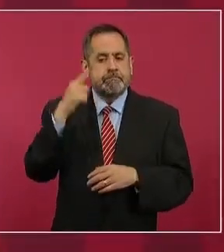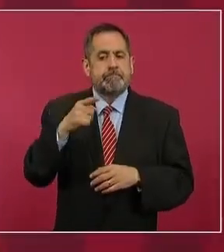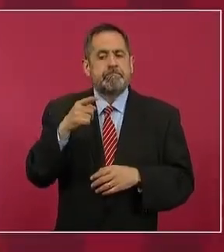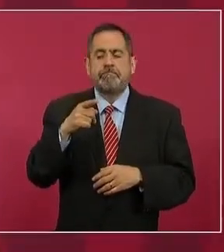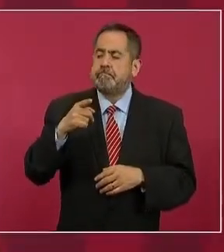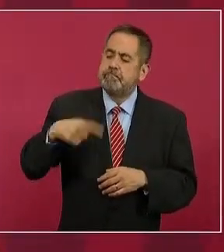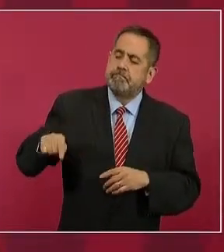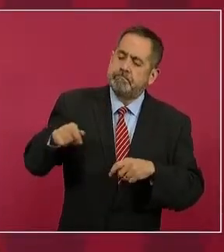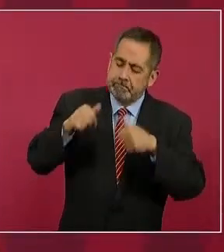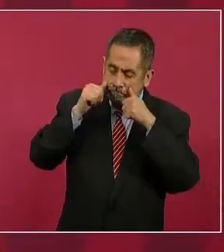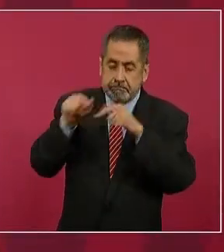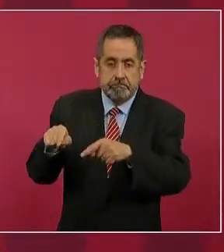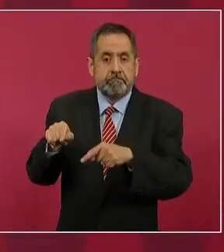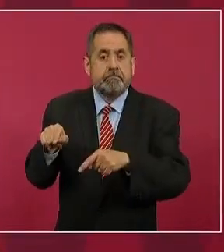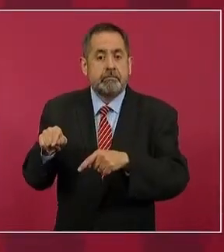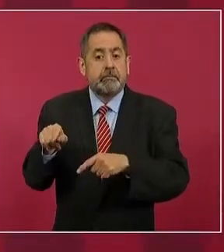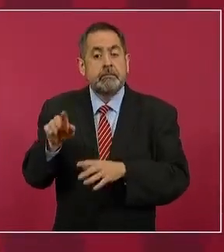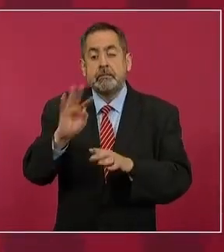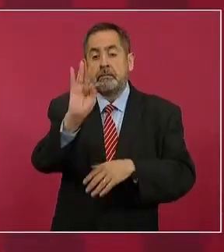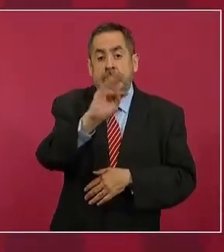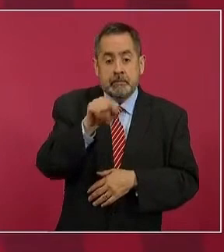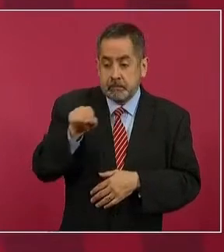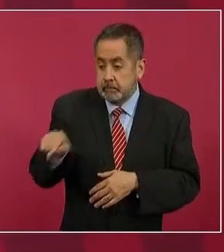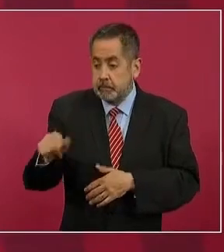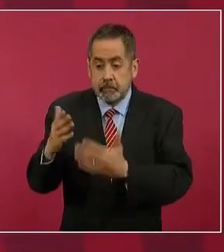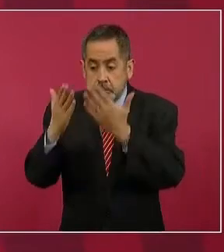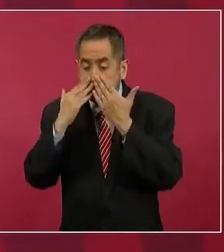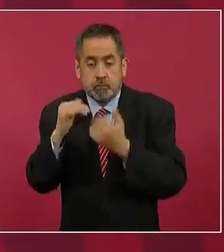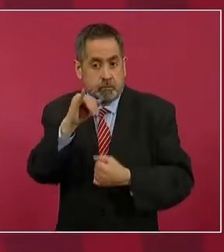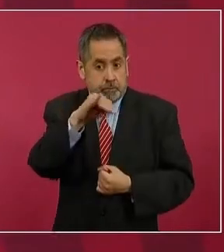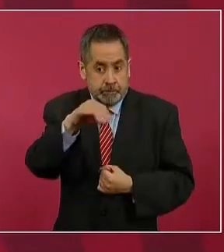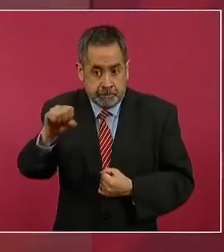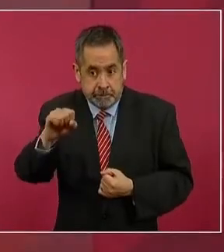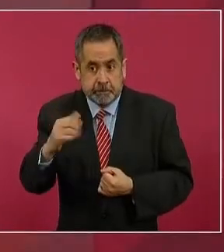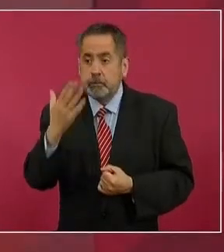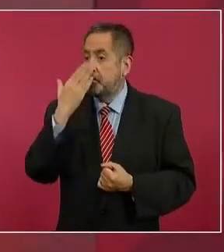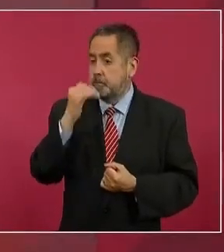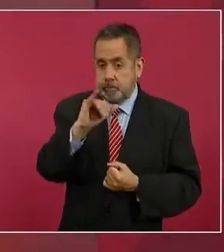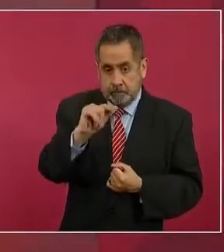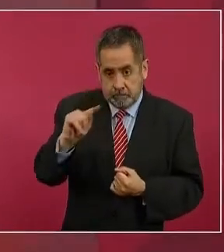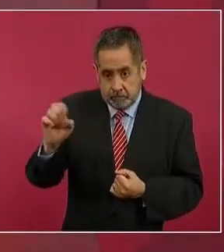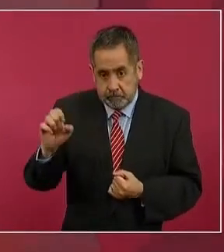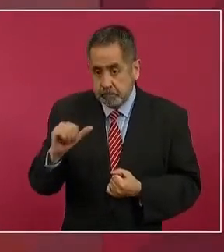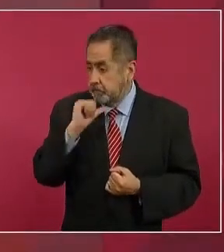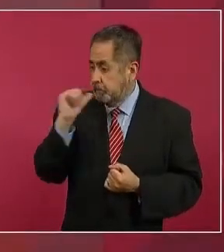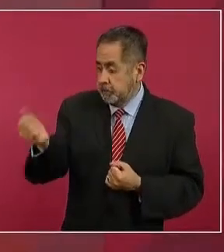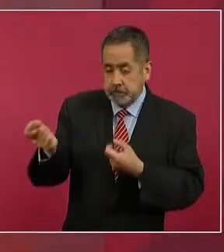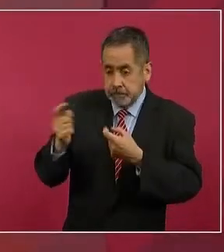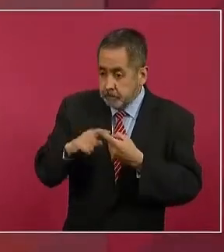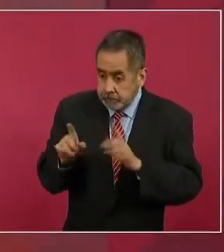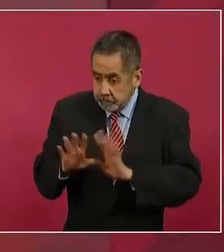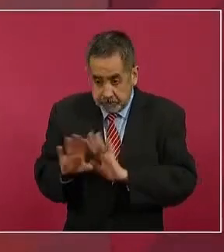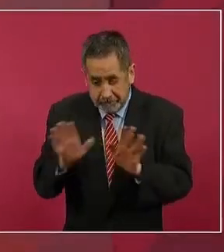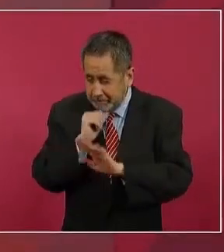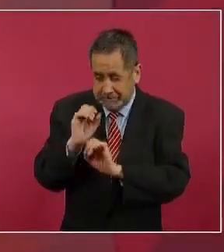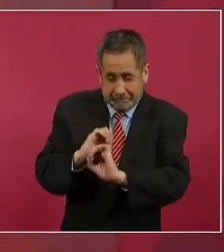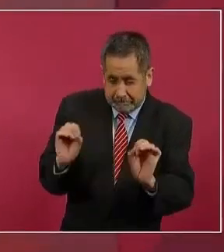para los no asegurados, claro, población abierta, que es más de la